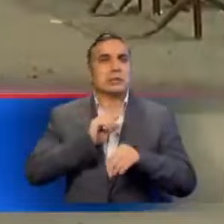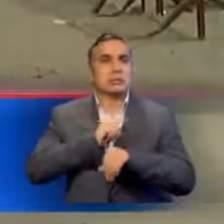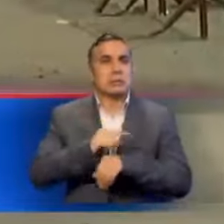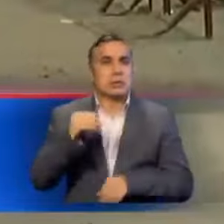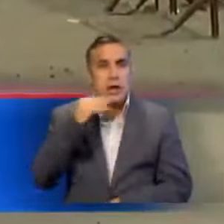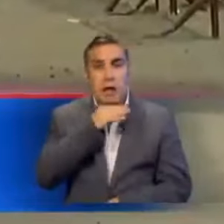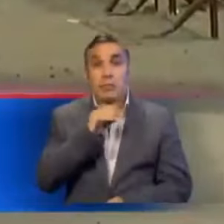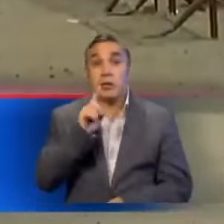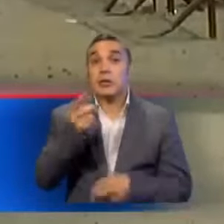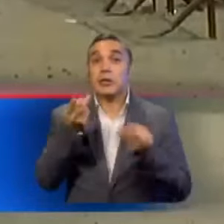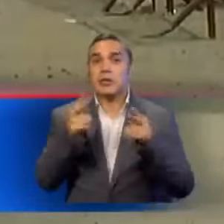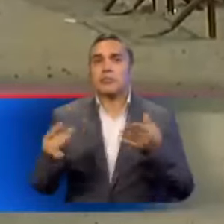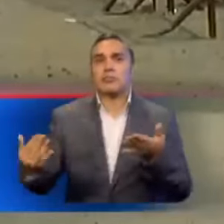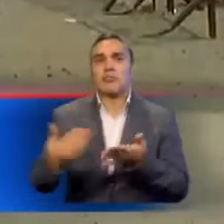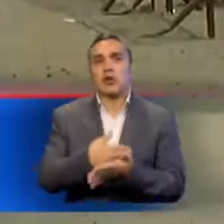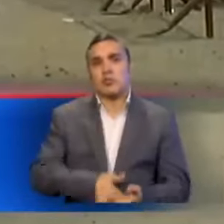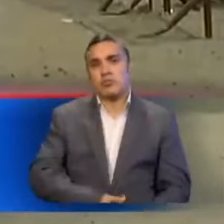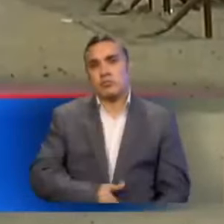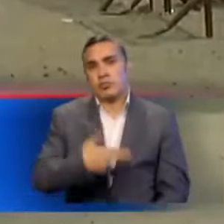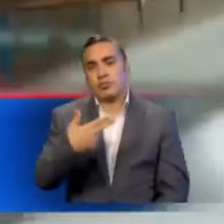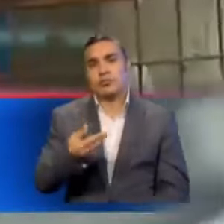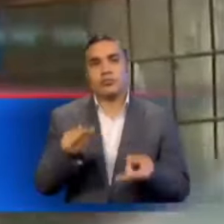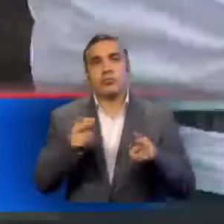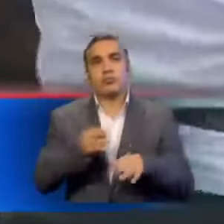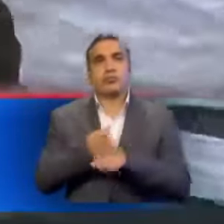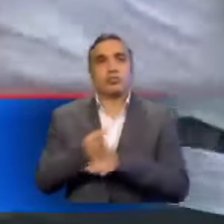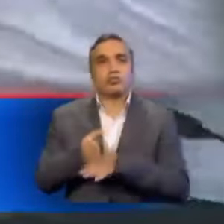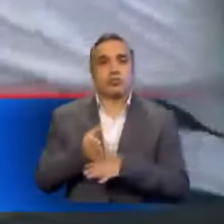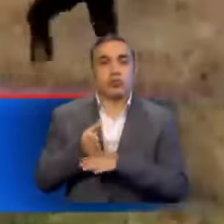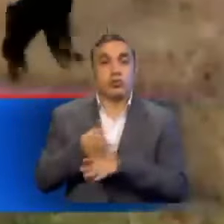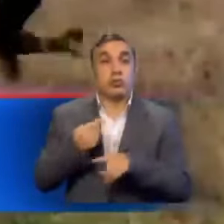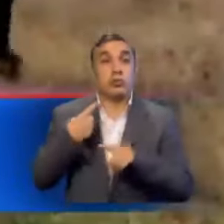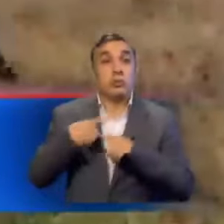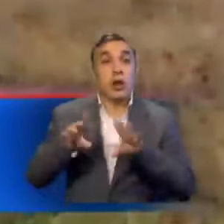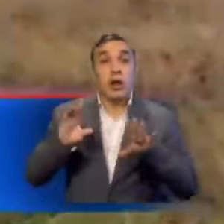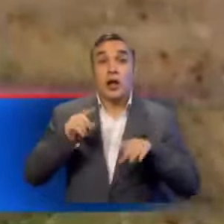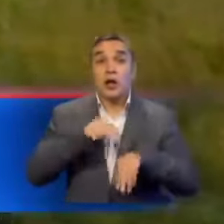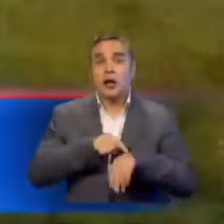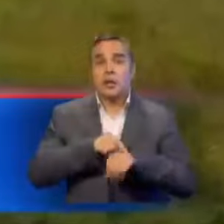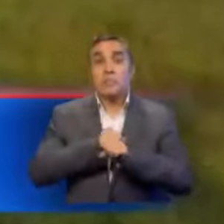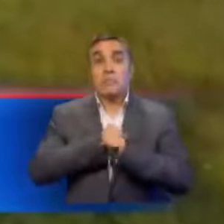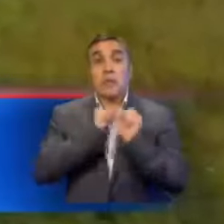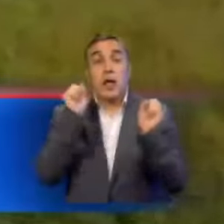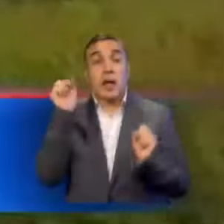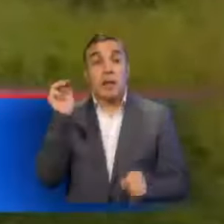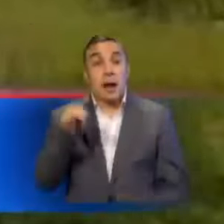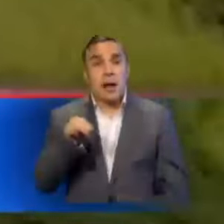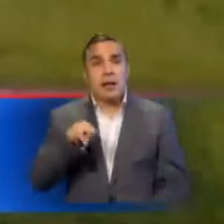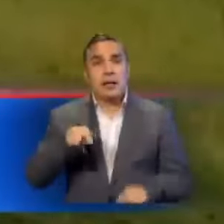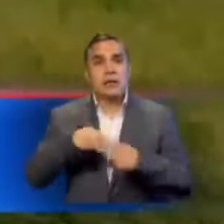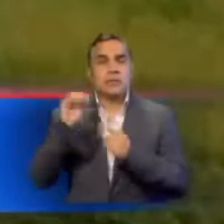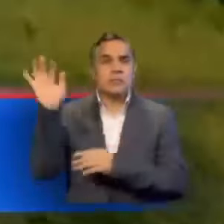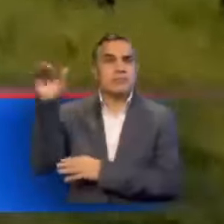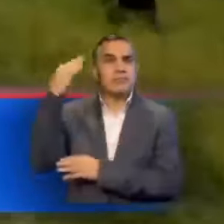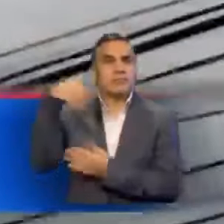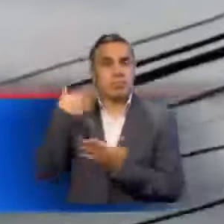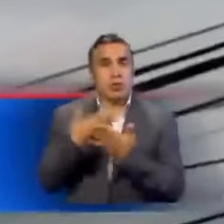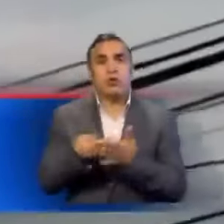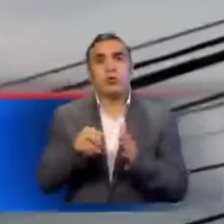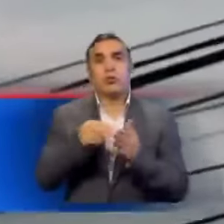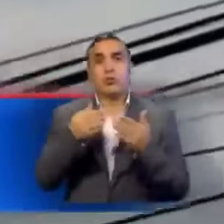horas, donde incluso decomisaron armas de fuego y armas blancas. Pero no fue hasta las primeras horas de este martes que ambulancias y carros de